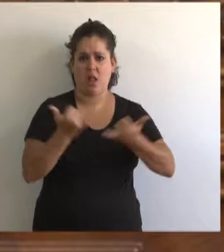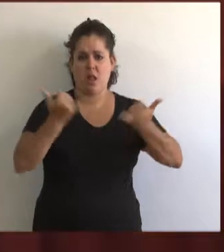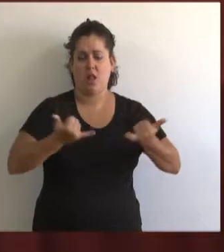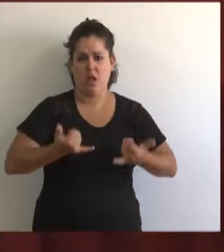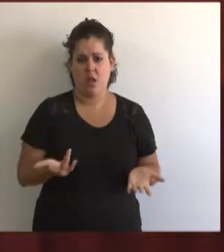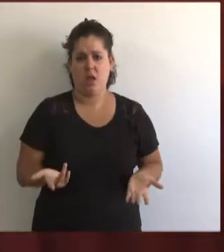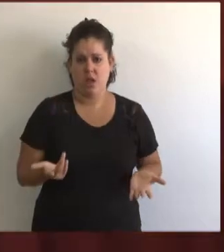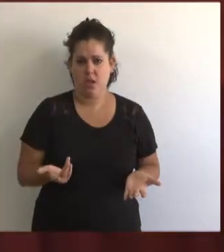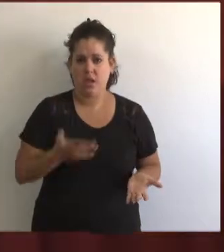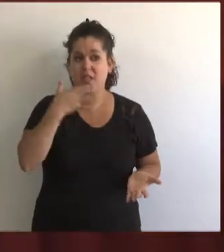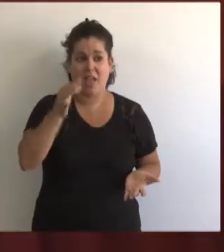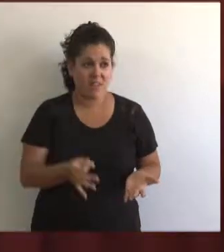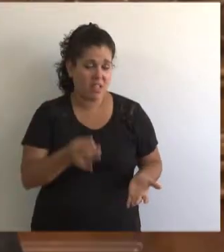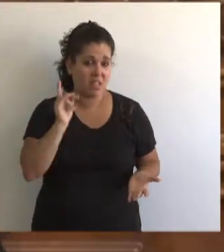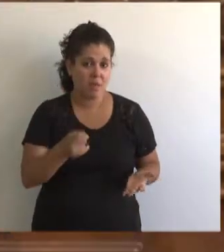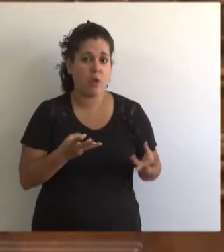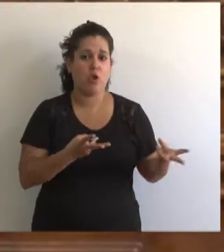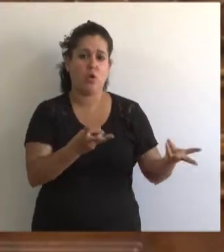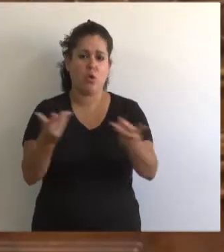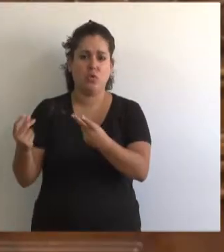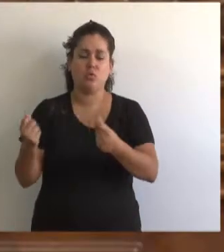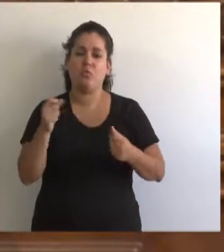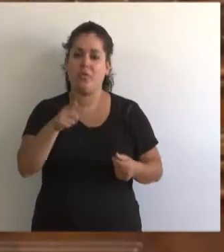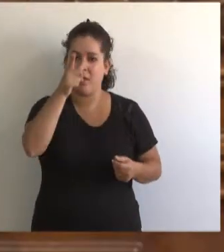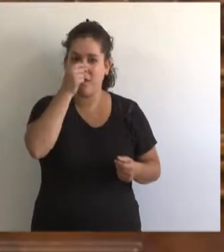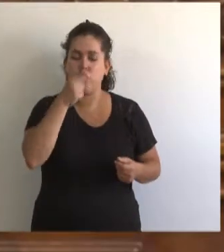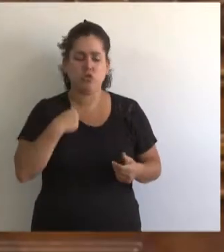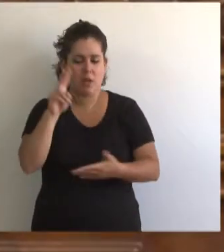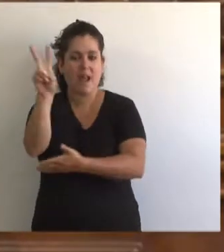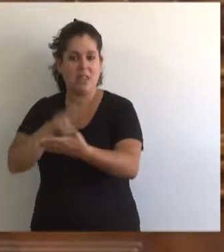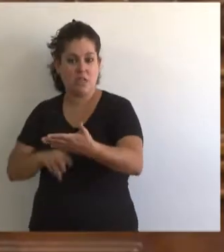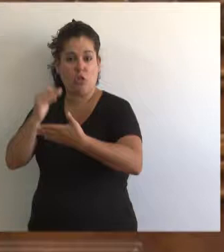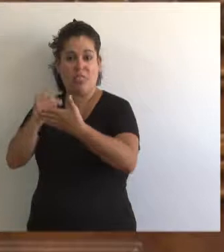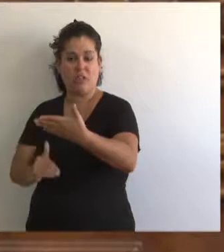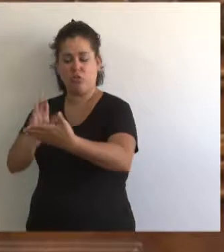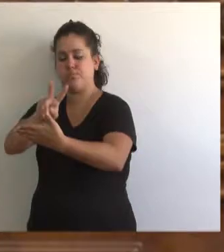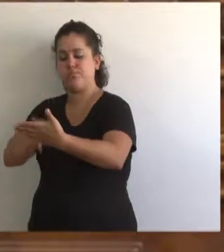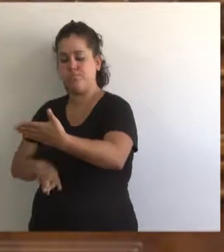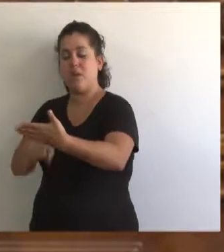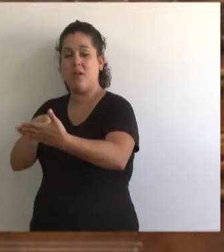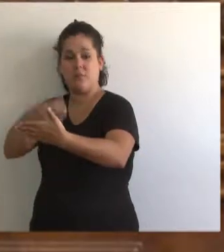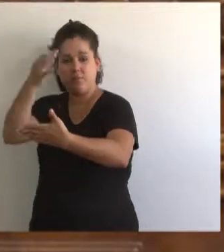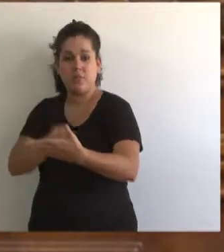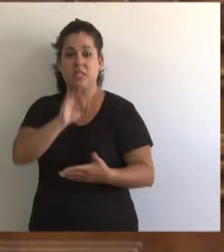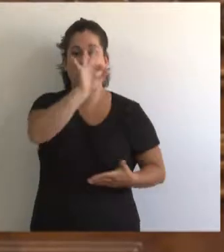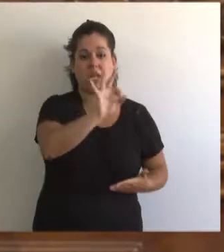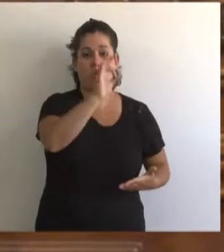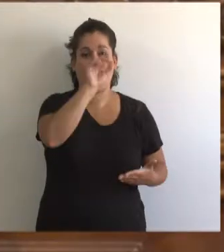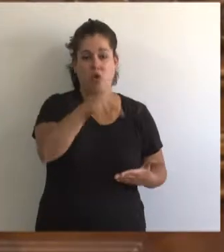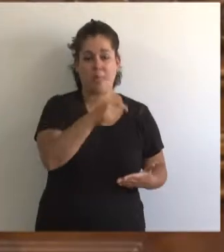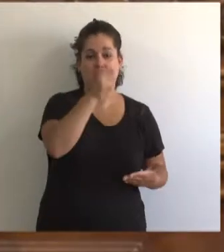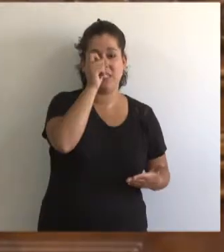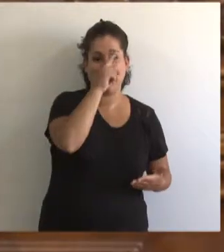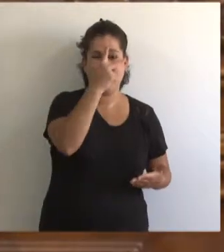bosques, y el consumo per cápita de madera, estaba leyendo datos, la media mundial